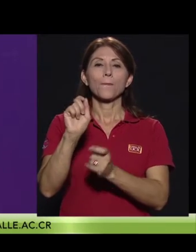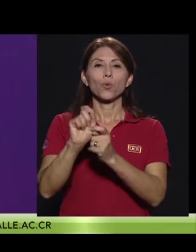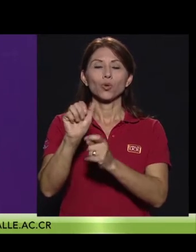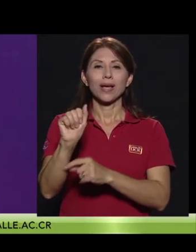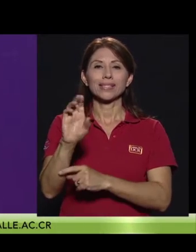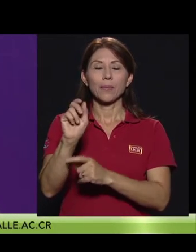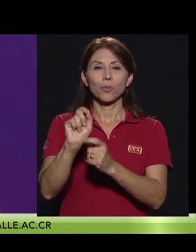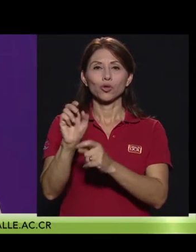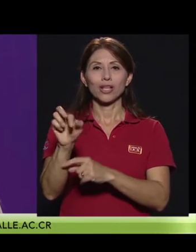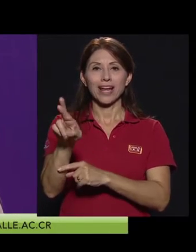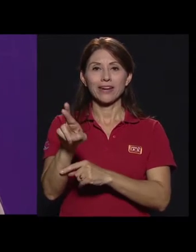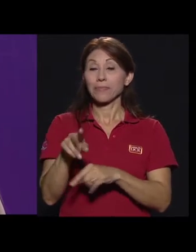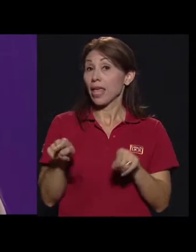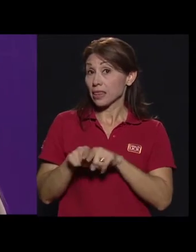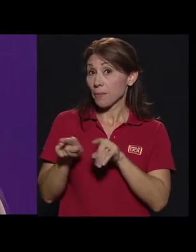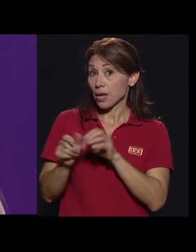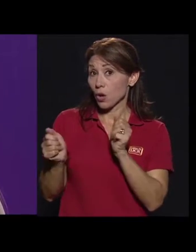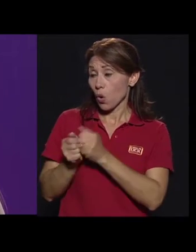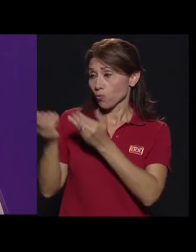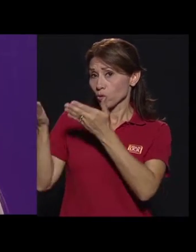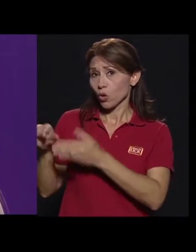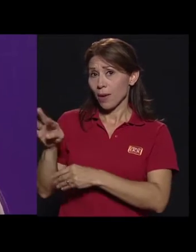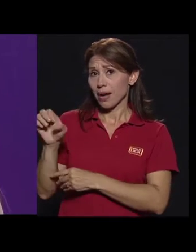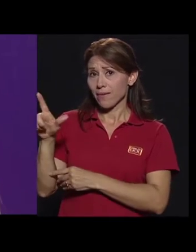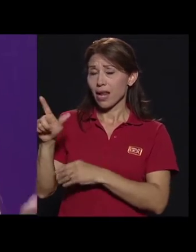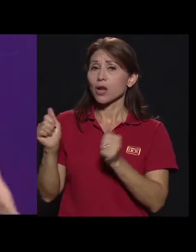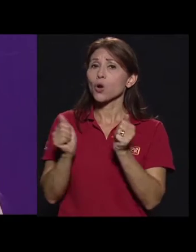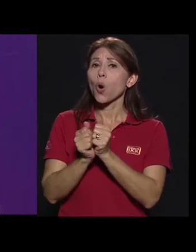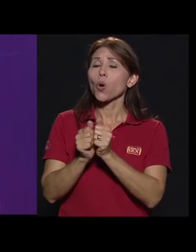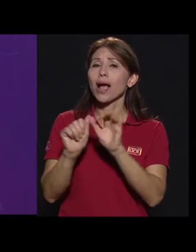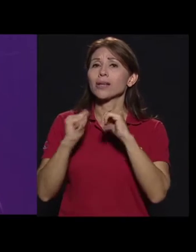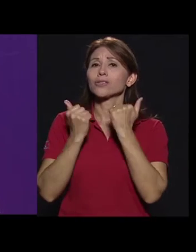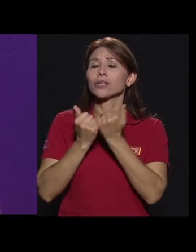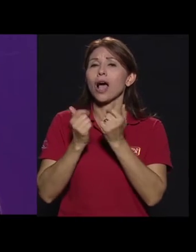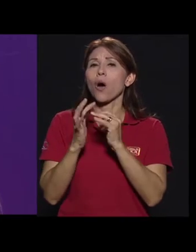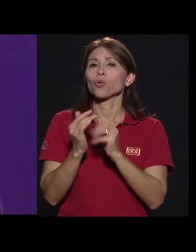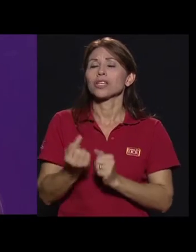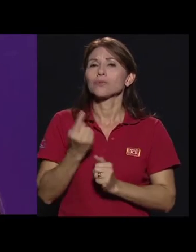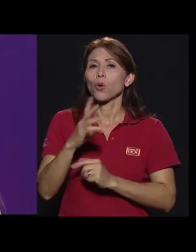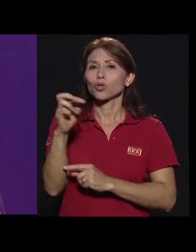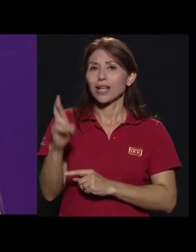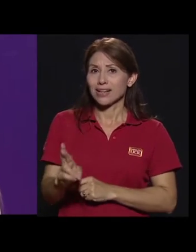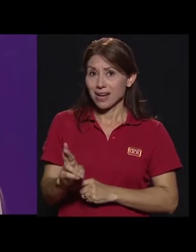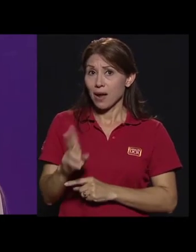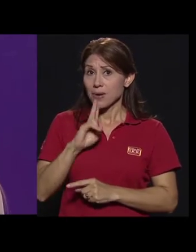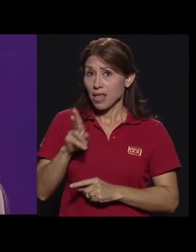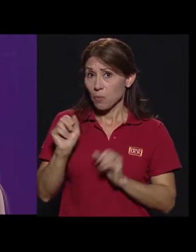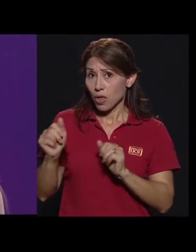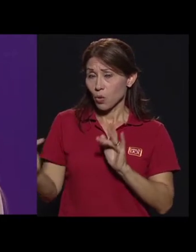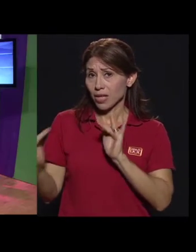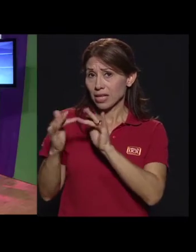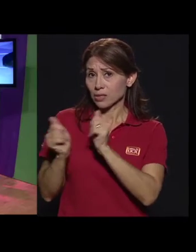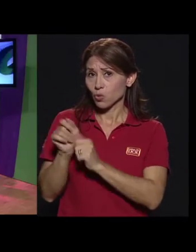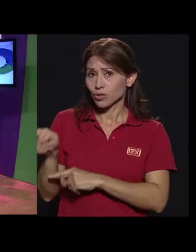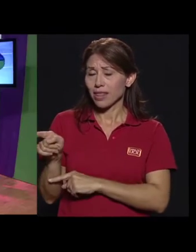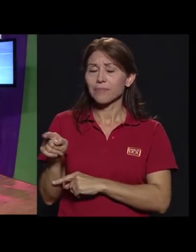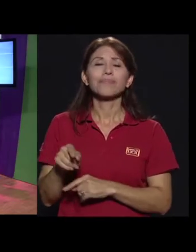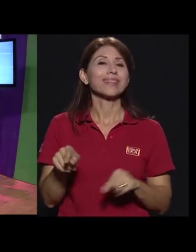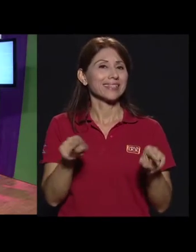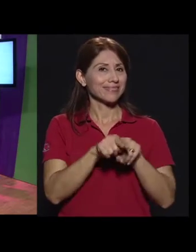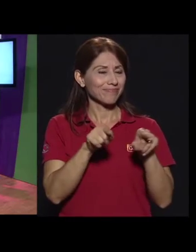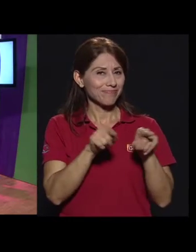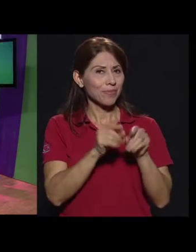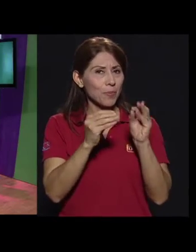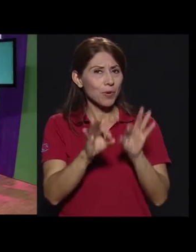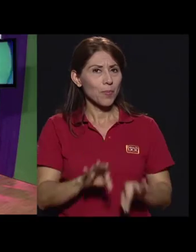través de Doña Mariel con Autismo Costa Rica, ¿verdad? También como para los padres de familia, que se espera también luego atender, ¿cómo podrían contactarse con usted? Claro, y María Fernanda, muy importante